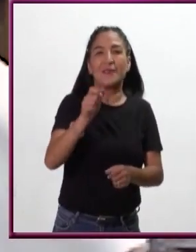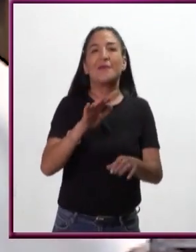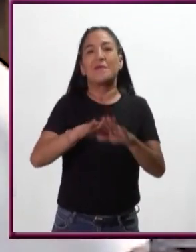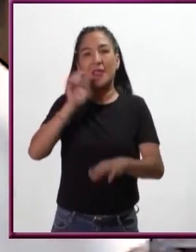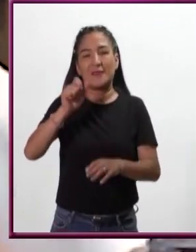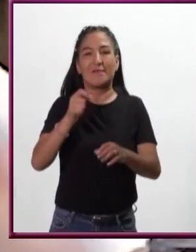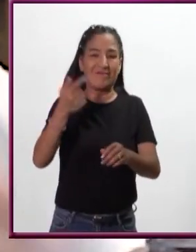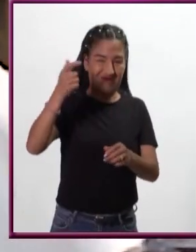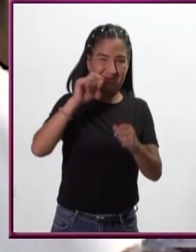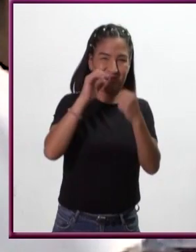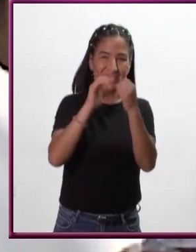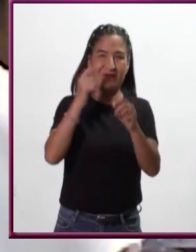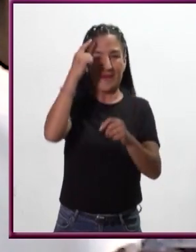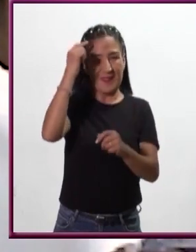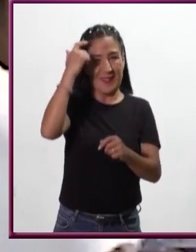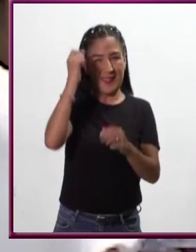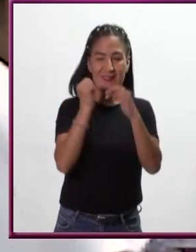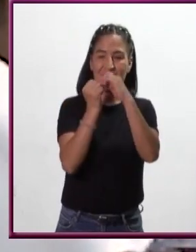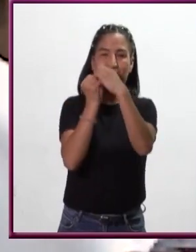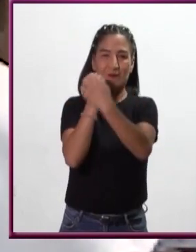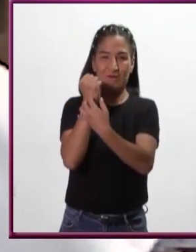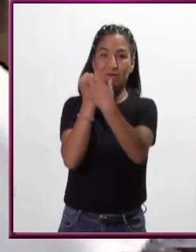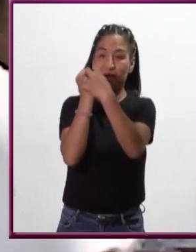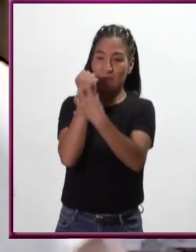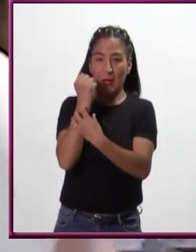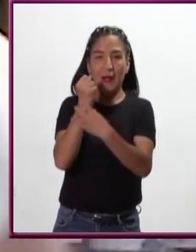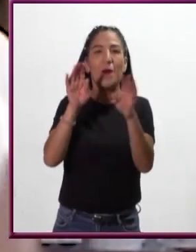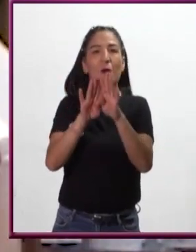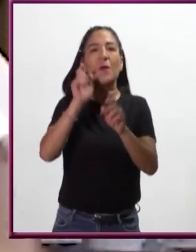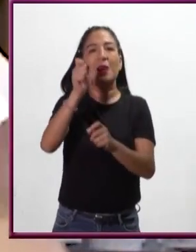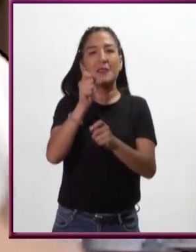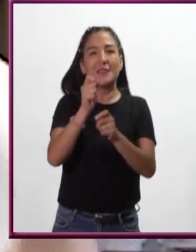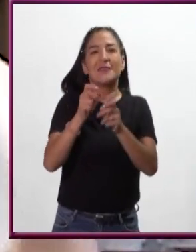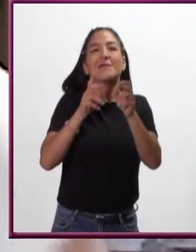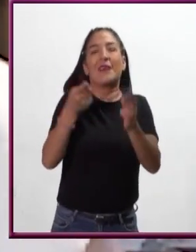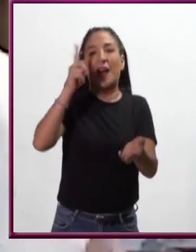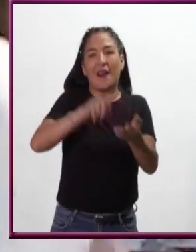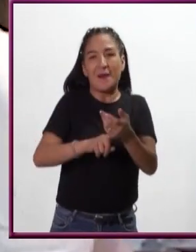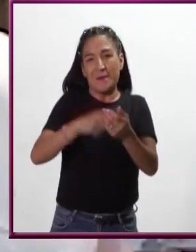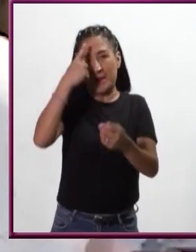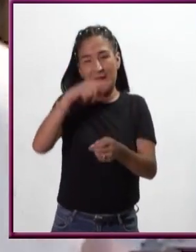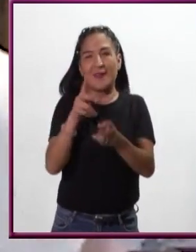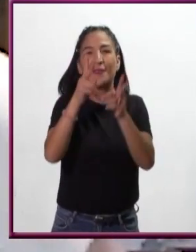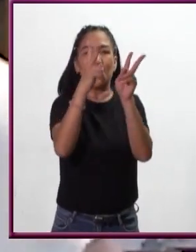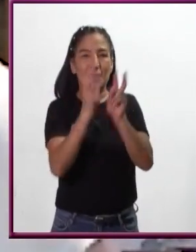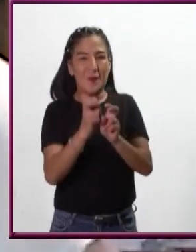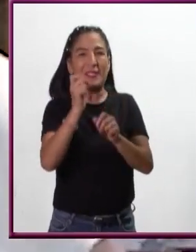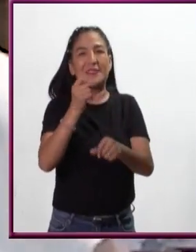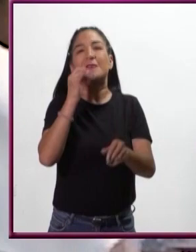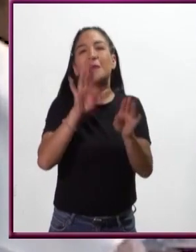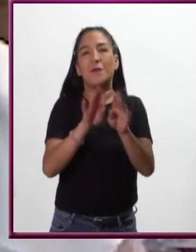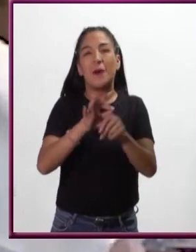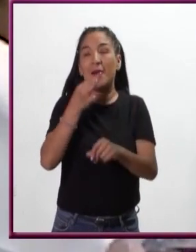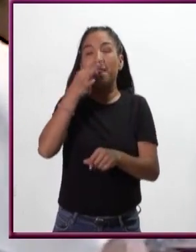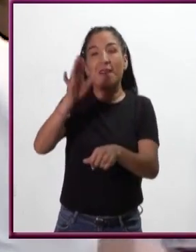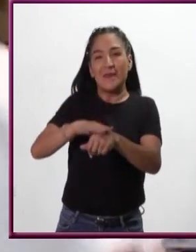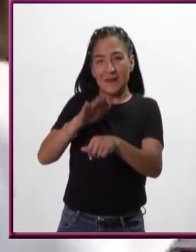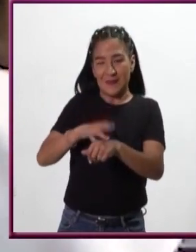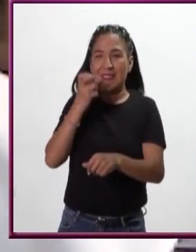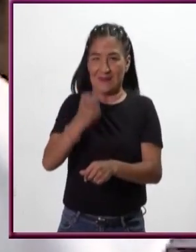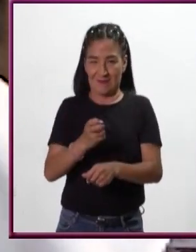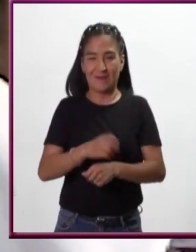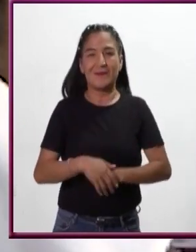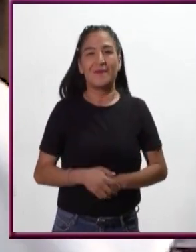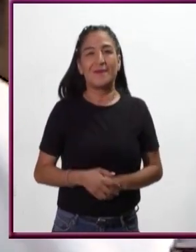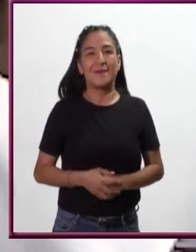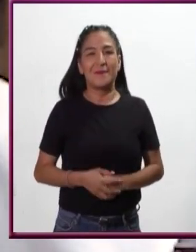de la corteza piriforme y de sus conexiones con el bulbo olfatorio hacen justamente posible esta